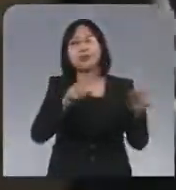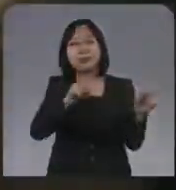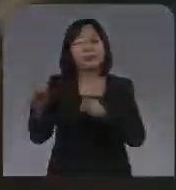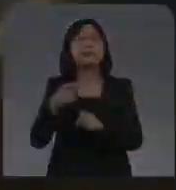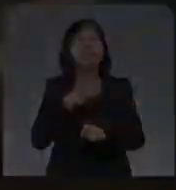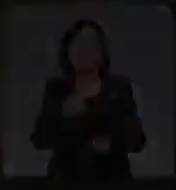trump